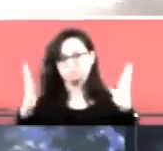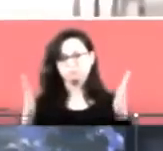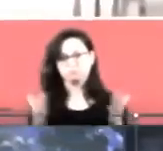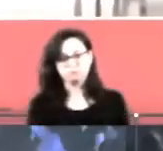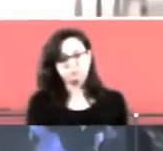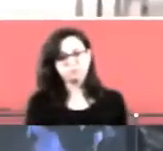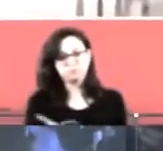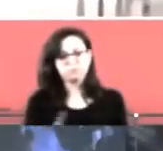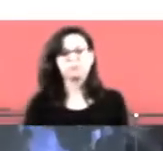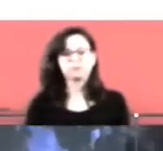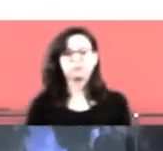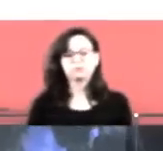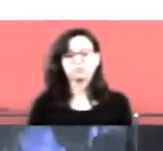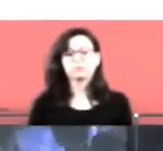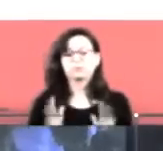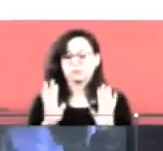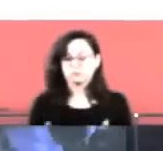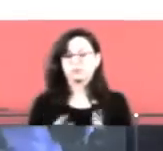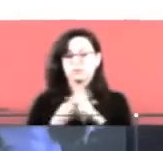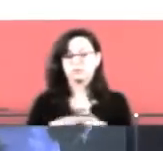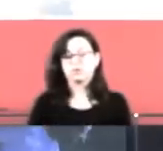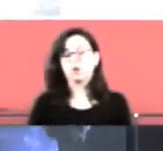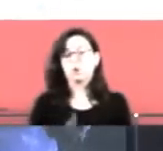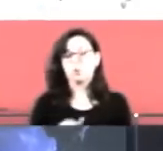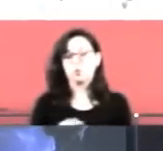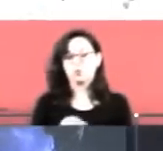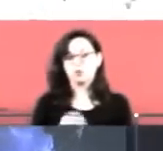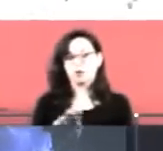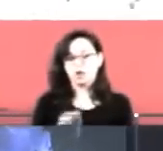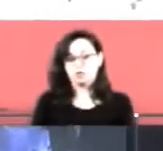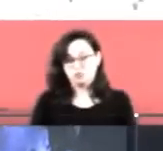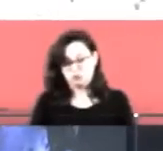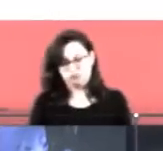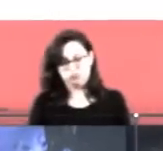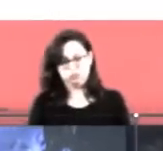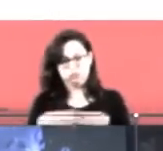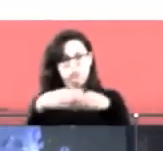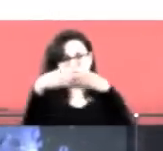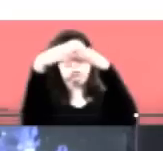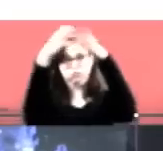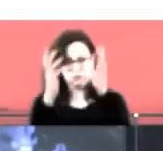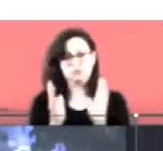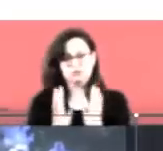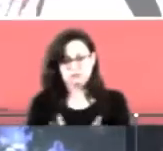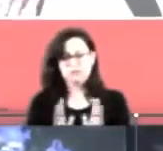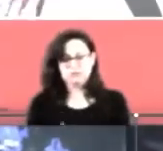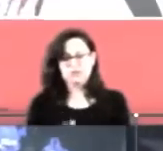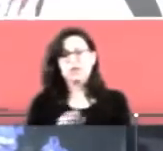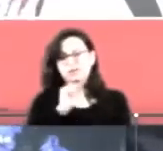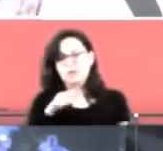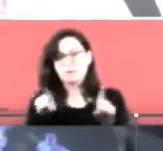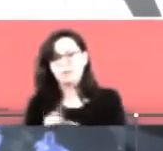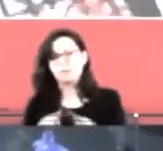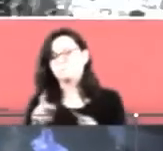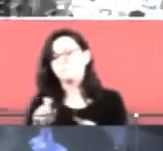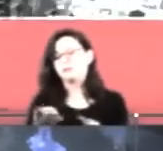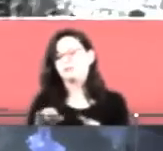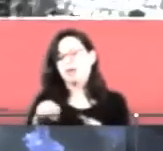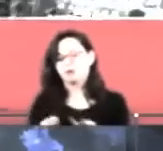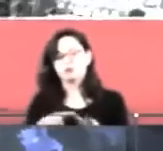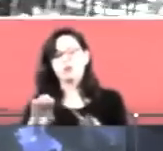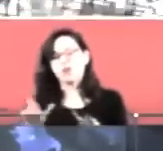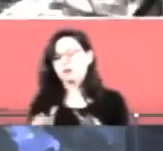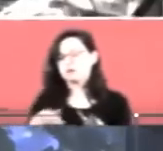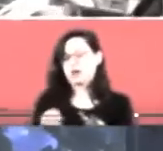cuarto de control central donde desde el cuarto de control se manejan todas las plantas. Es una obra muy grande en 586 hectáreas, que